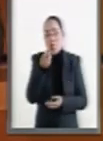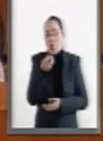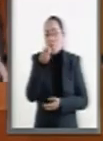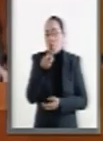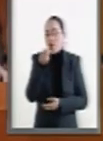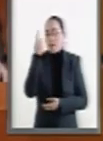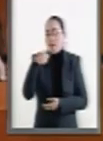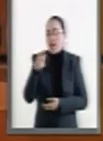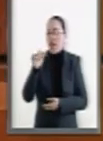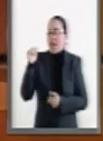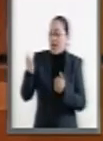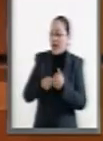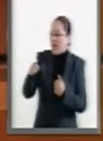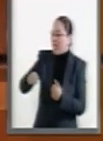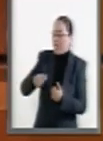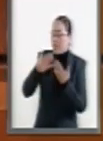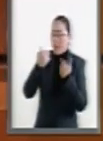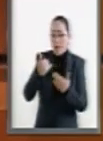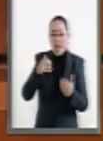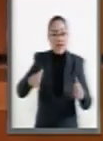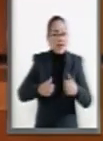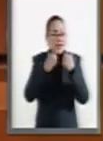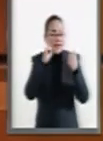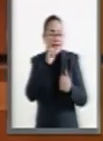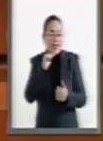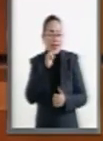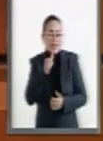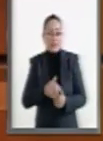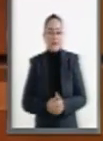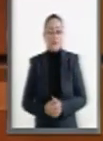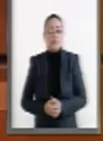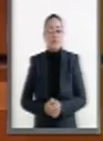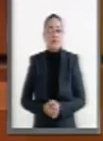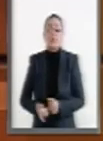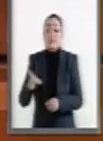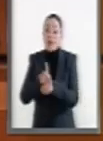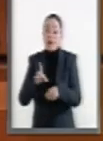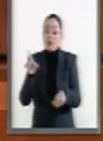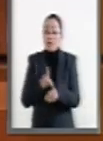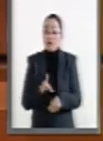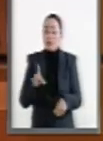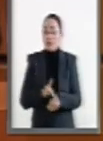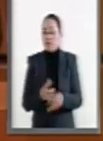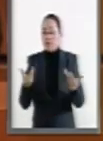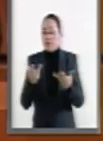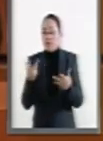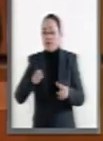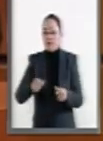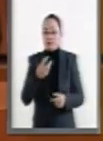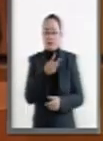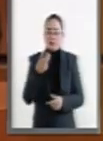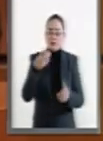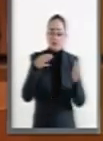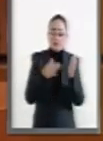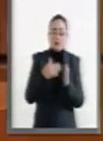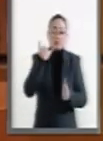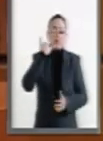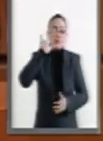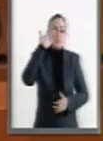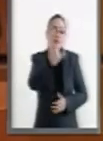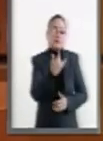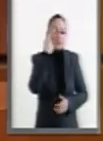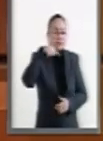llamadas de hechos inexistentes. Se estima que cada día se realizan 300.000 llamadas